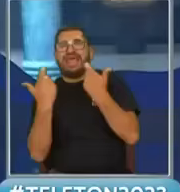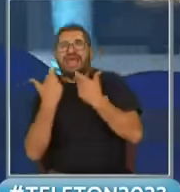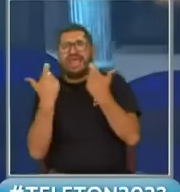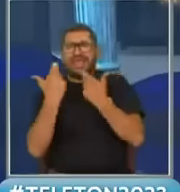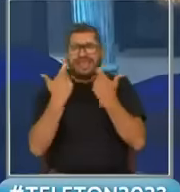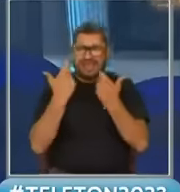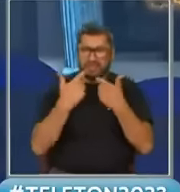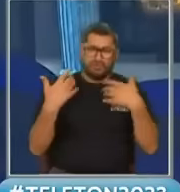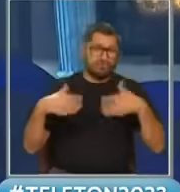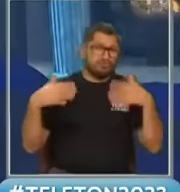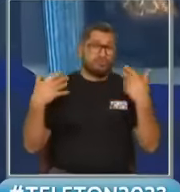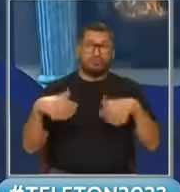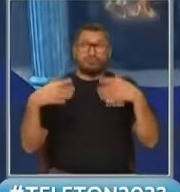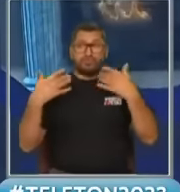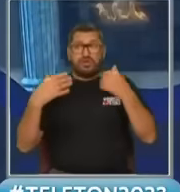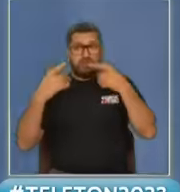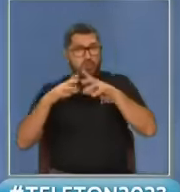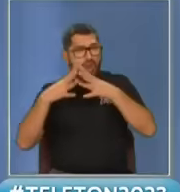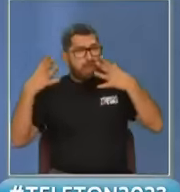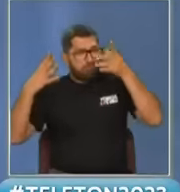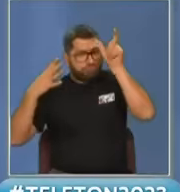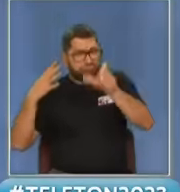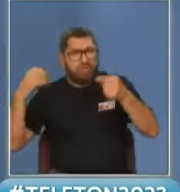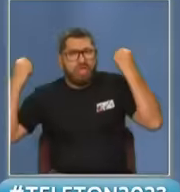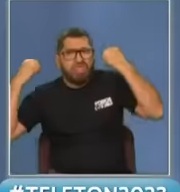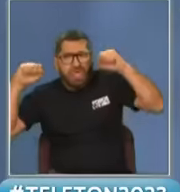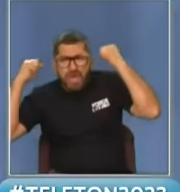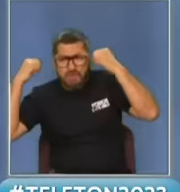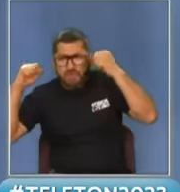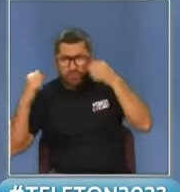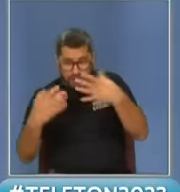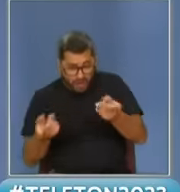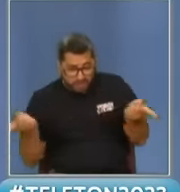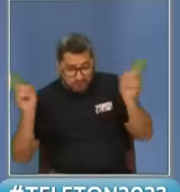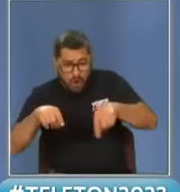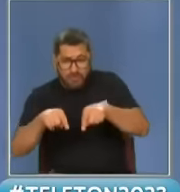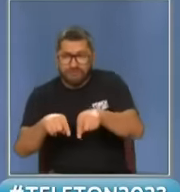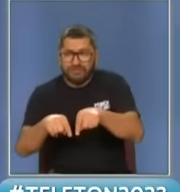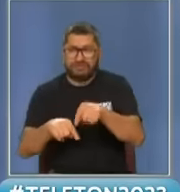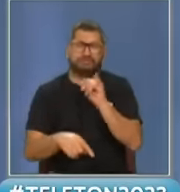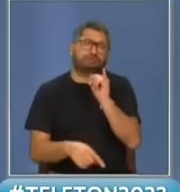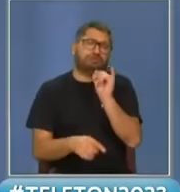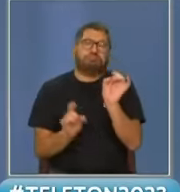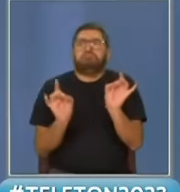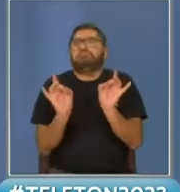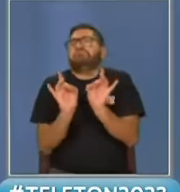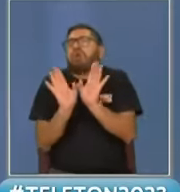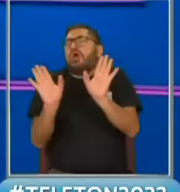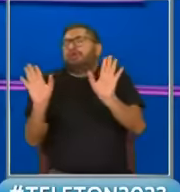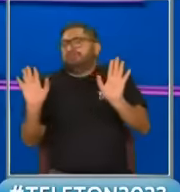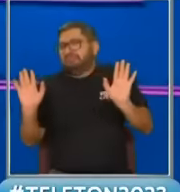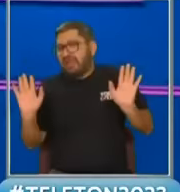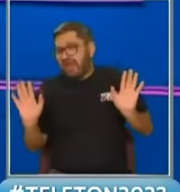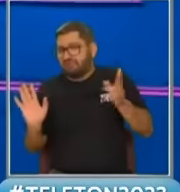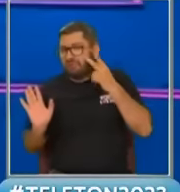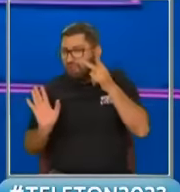¡Oh! Gran deportista, hermano, ¿va a volver? Sí. ¿Sí? ¿Puede que sí? Ya, mira ahí.